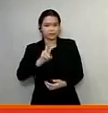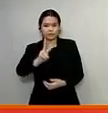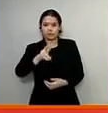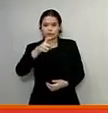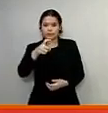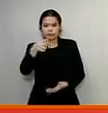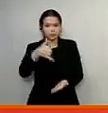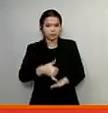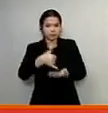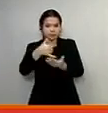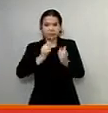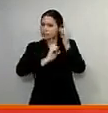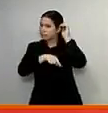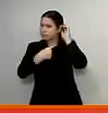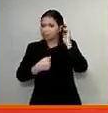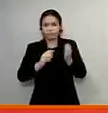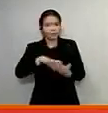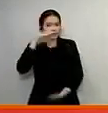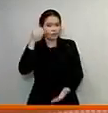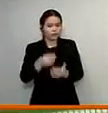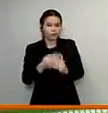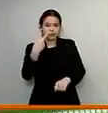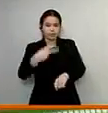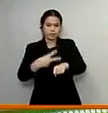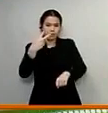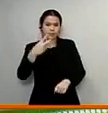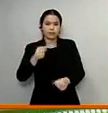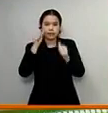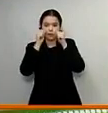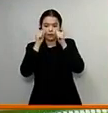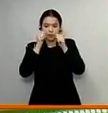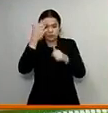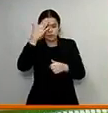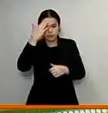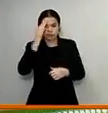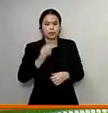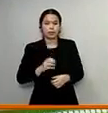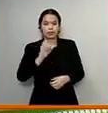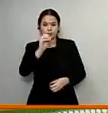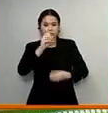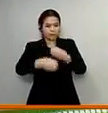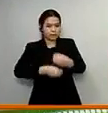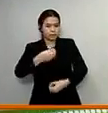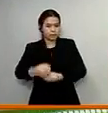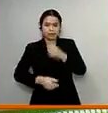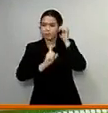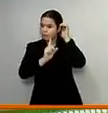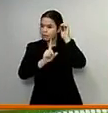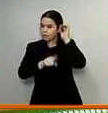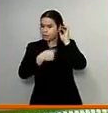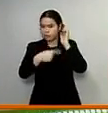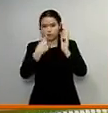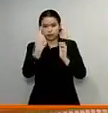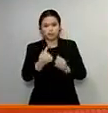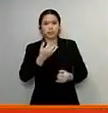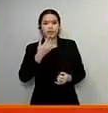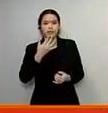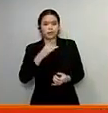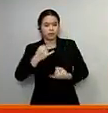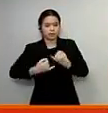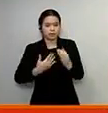2X, tu premio de la diaria es multiplicado por 2. Atentos porque vamos a conocer la esfera ganadora para más 1. Muchísima suerte, jugador.